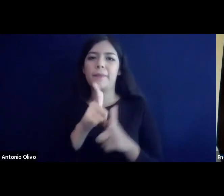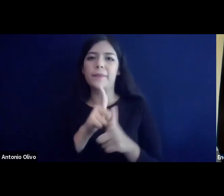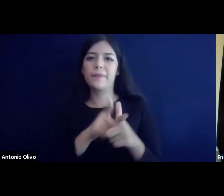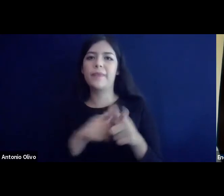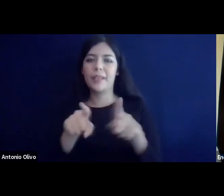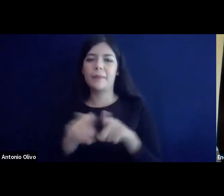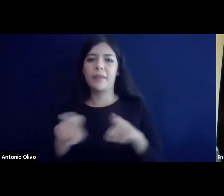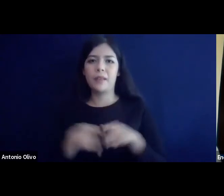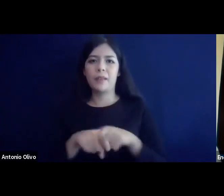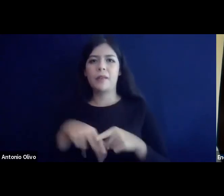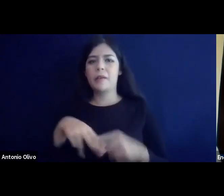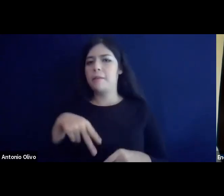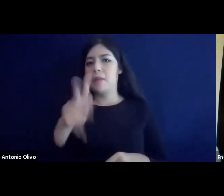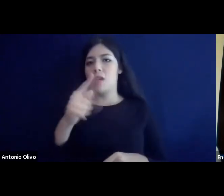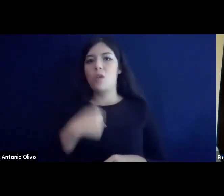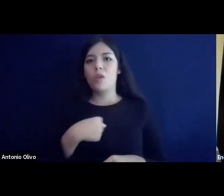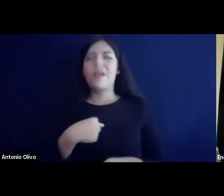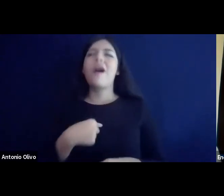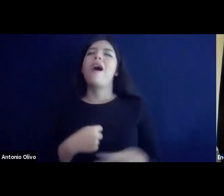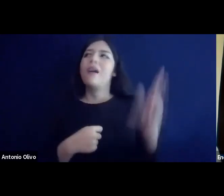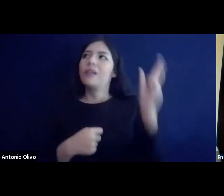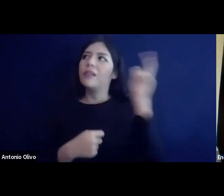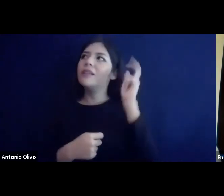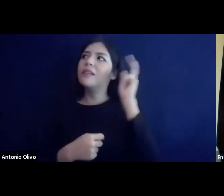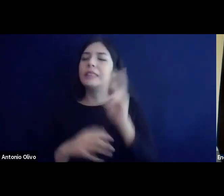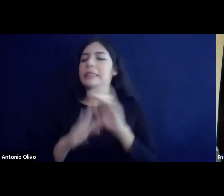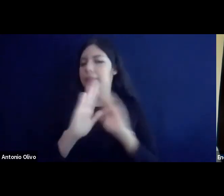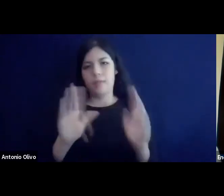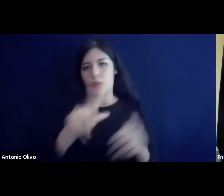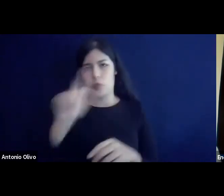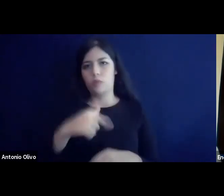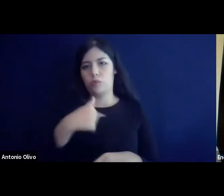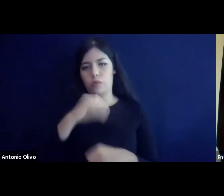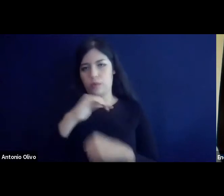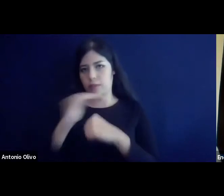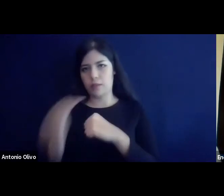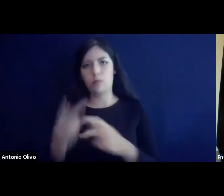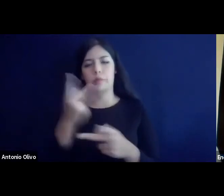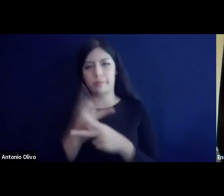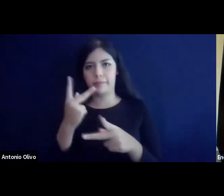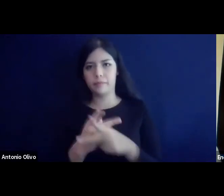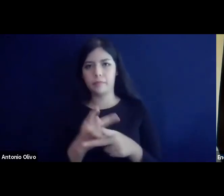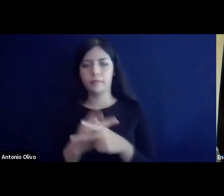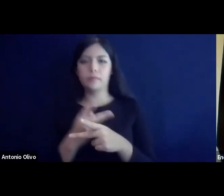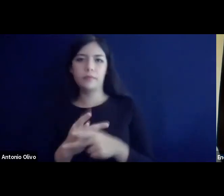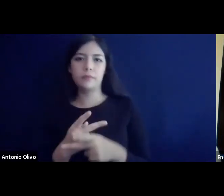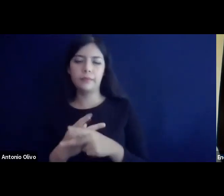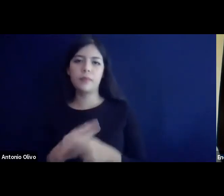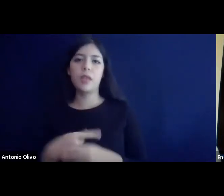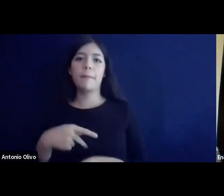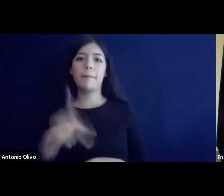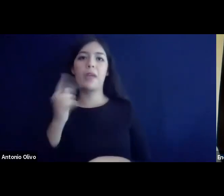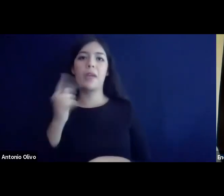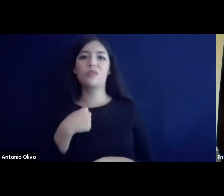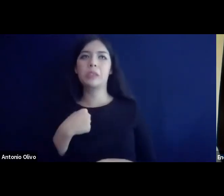Pero bueno, comencé a escuchar, terminé la prepa y ahí se llegó el momento de decidir escuela,